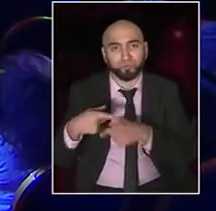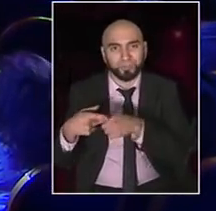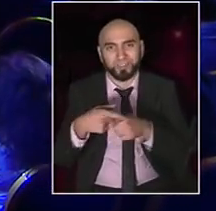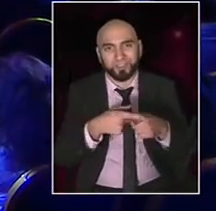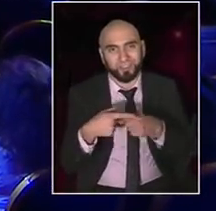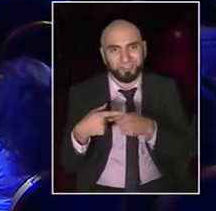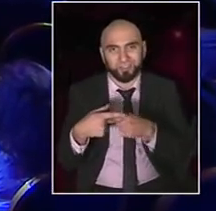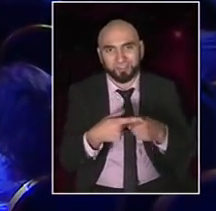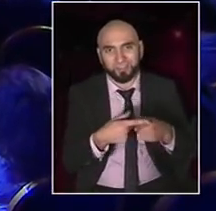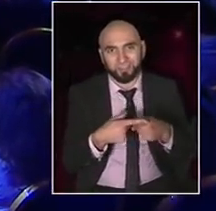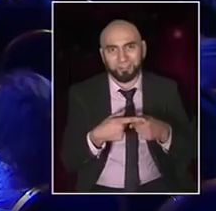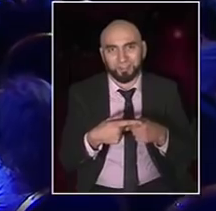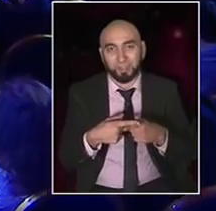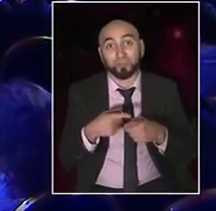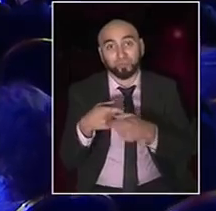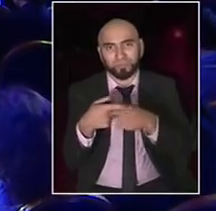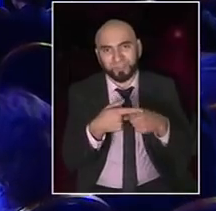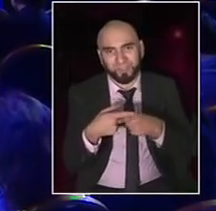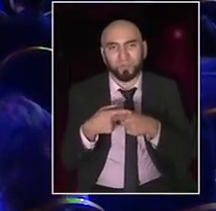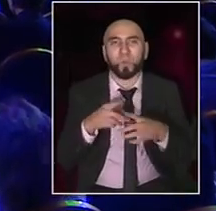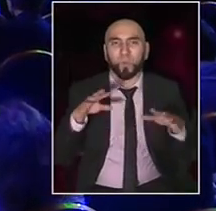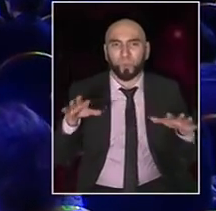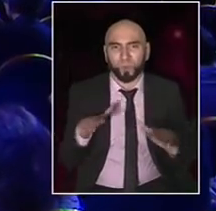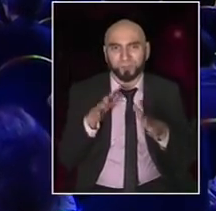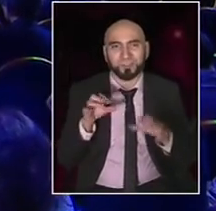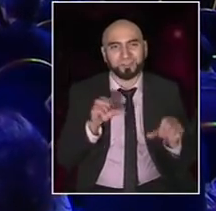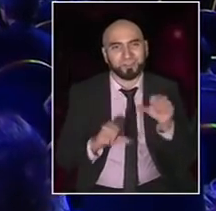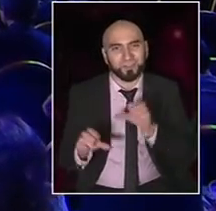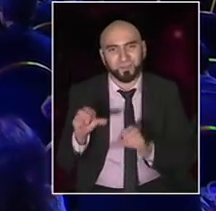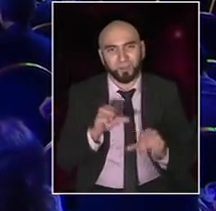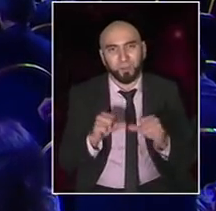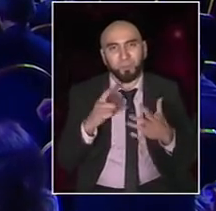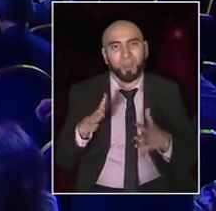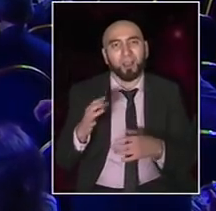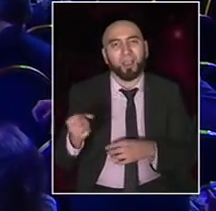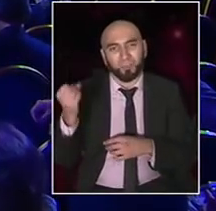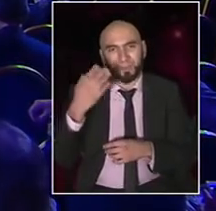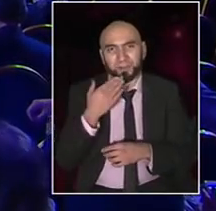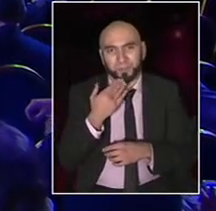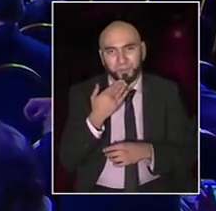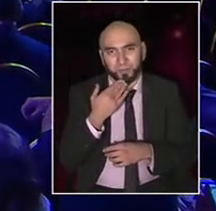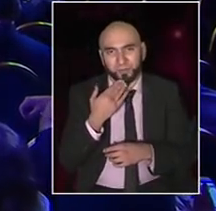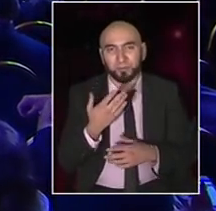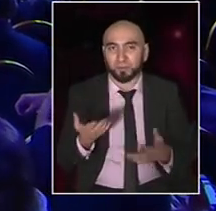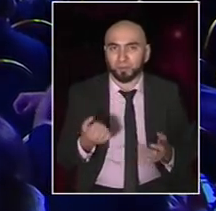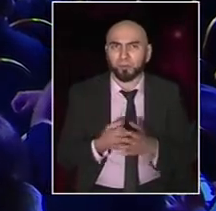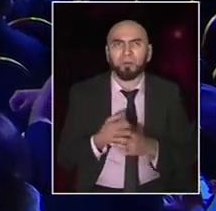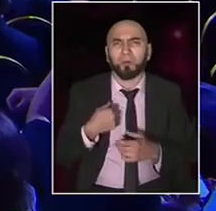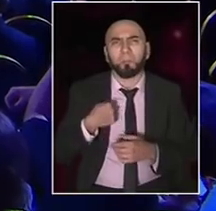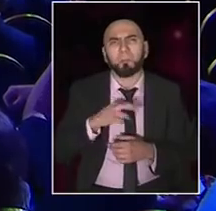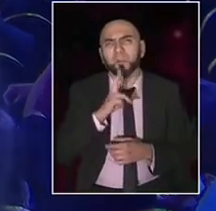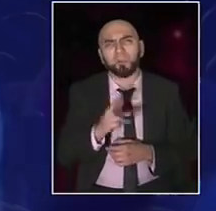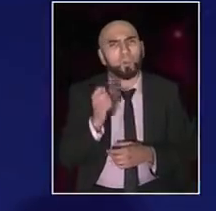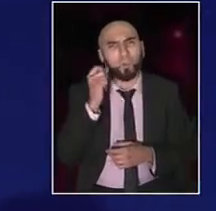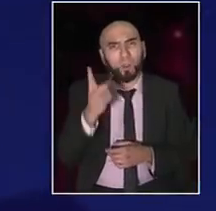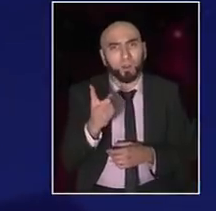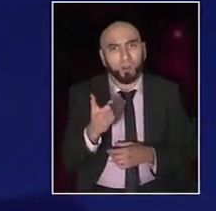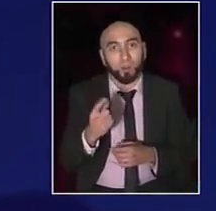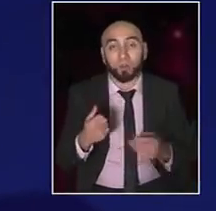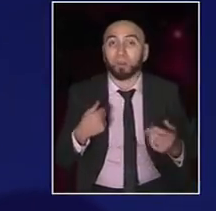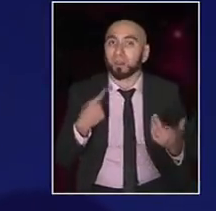como un elemento adicional de su cultura. A la pregunta ¿qué especie queremos ser?, mi respuesta es una especie